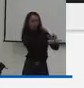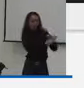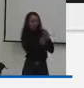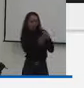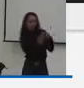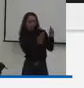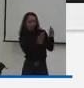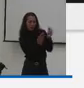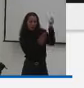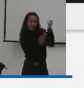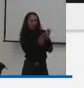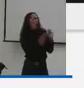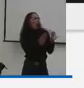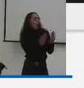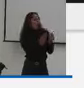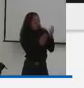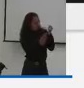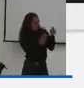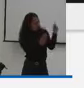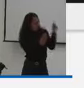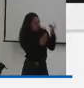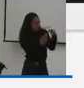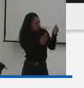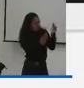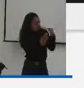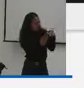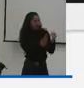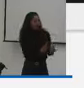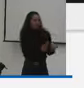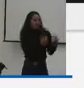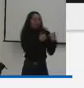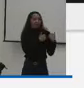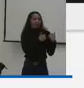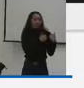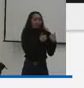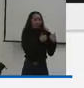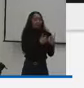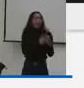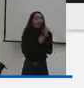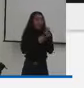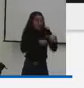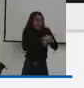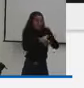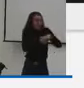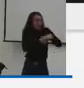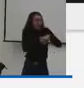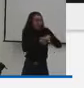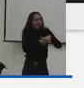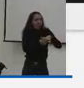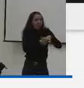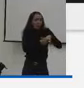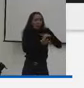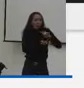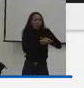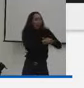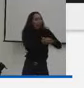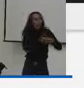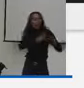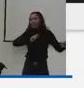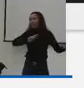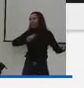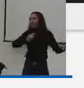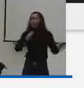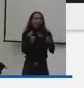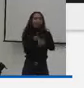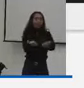la cual estaba afiliado o en la cual estaba vinculado entonces en este caso esa situación ya no va a suceder